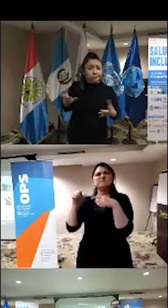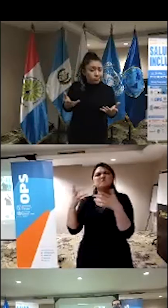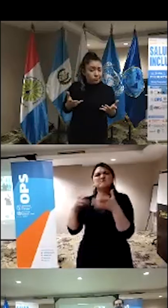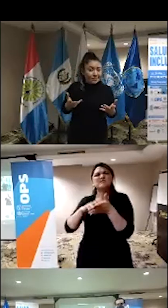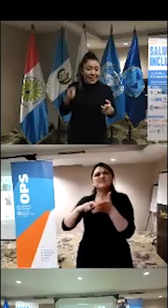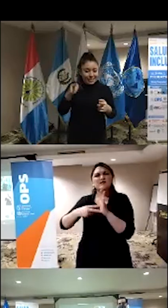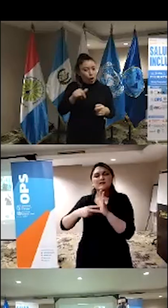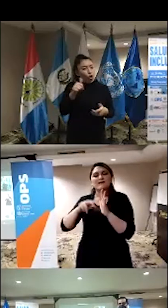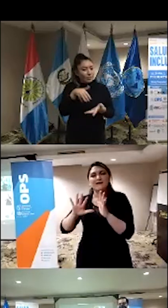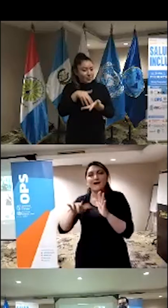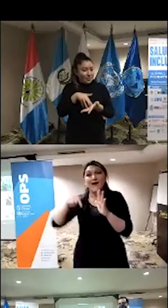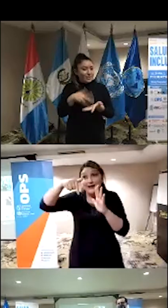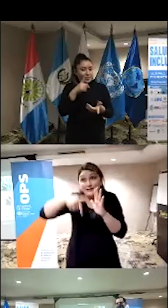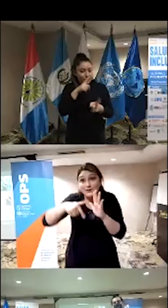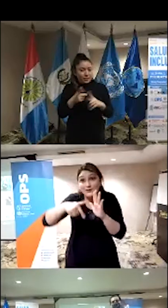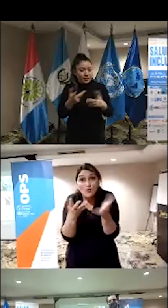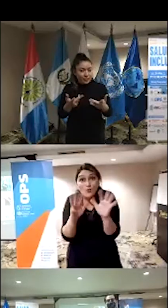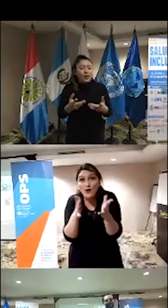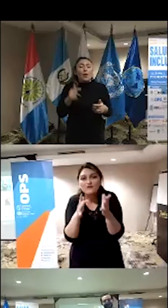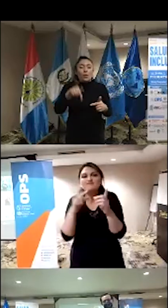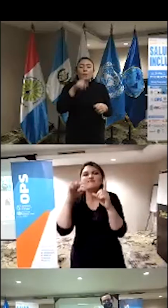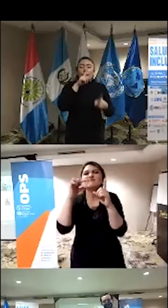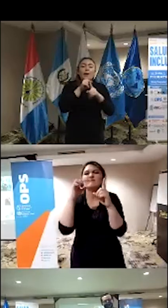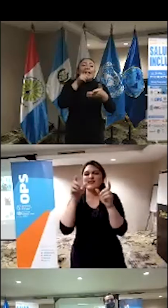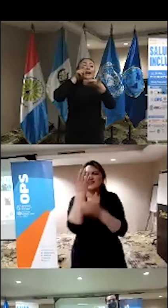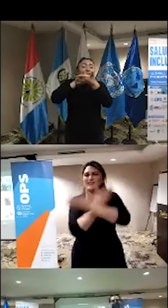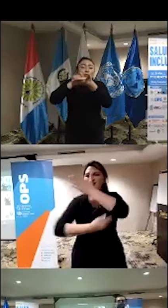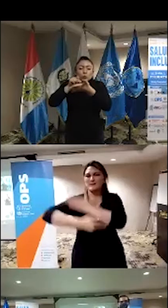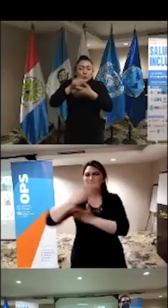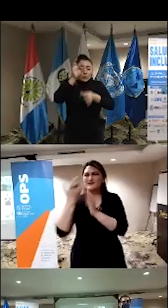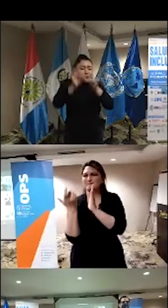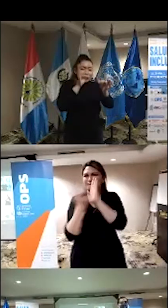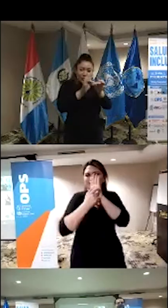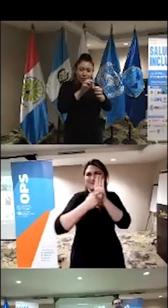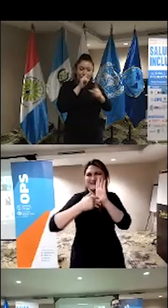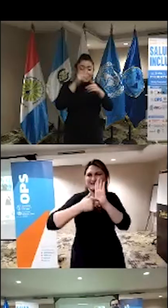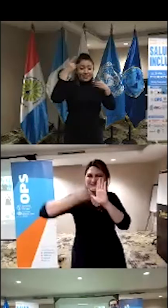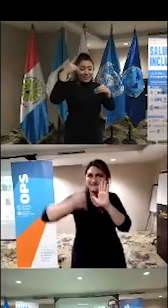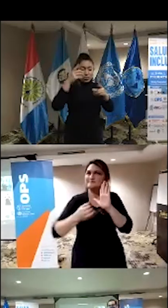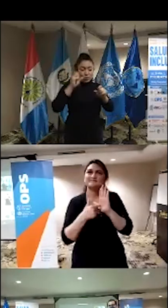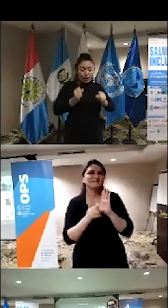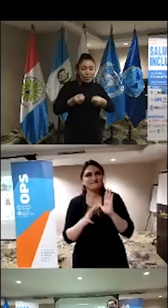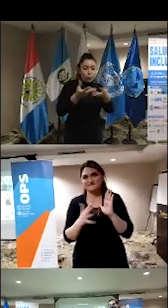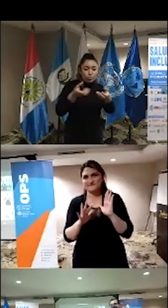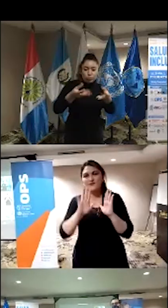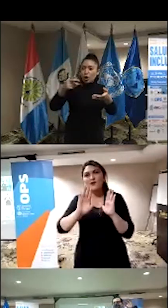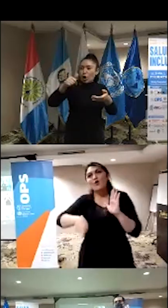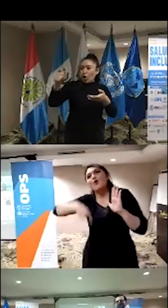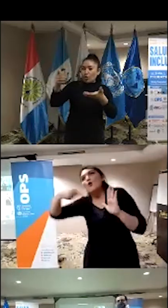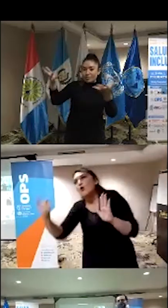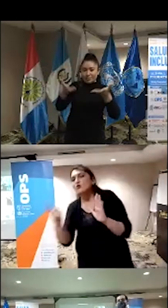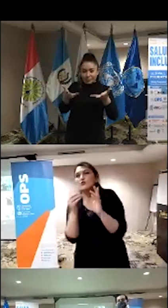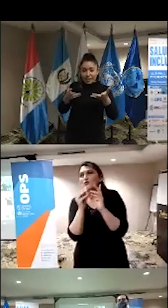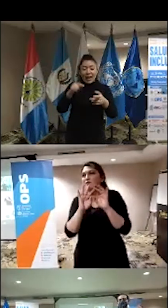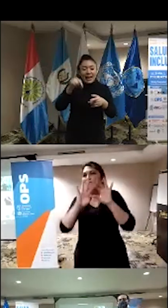también es otra debilidad. Y bueno, y luego tenemos estudios específicos y datos que se generan de otra fuente. Entonces, estos son todos